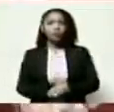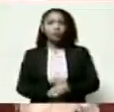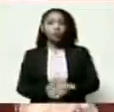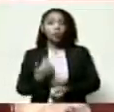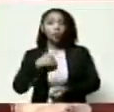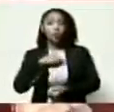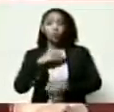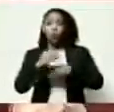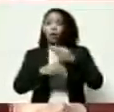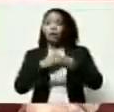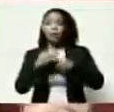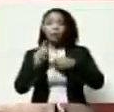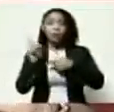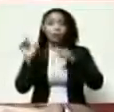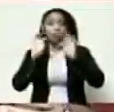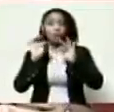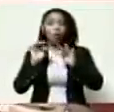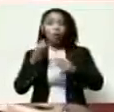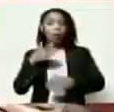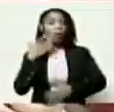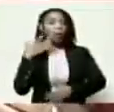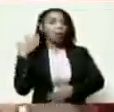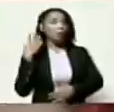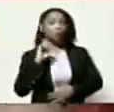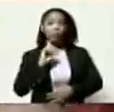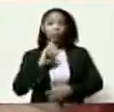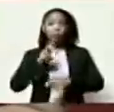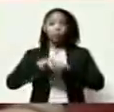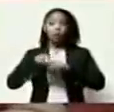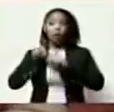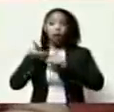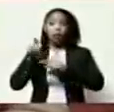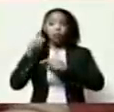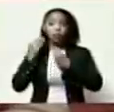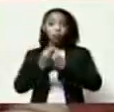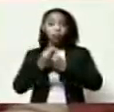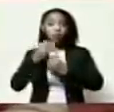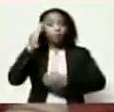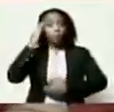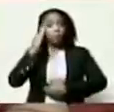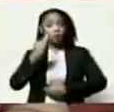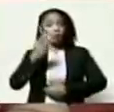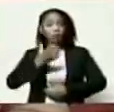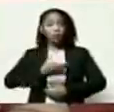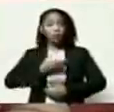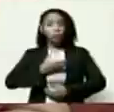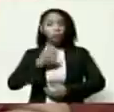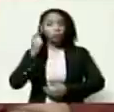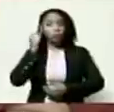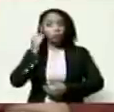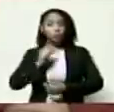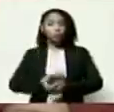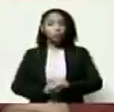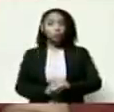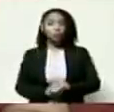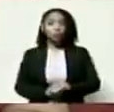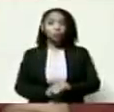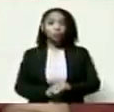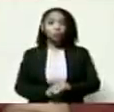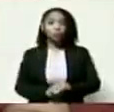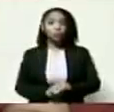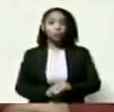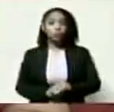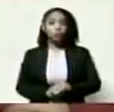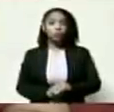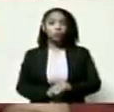Nosotros no hacemos de esto ningún tipo de alarde. Estaba sentado allí con la almiranta Carmen Meléndez y